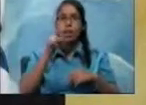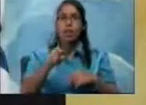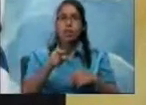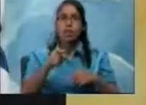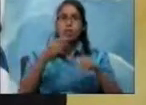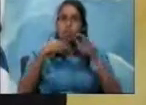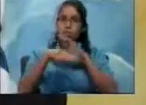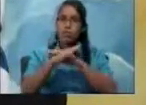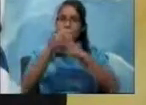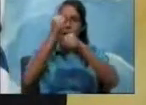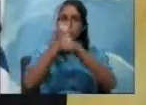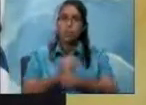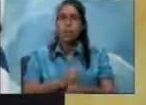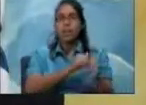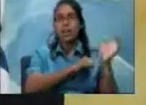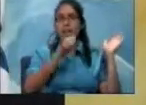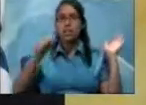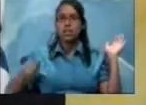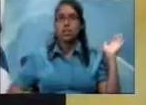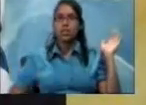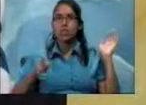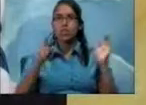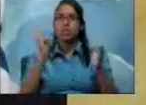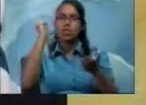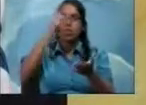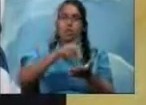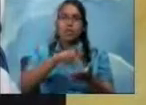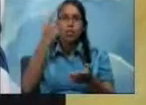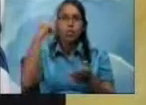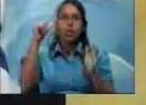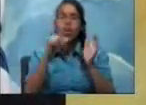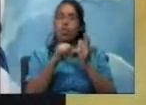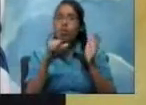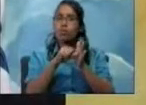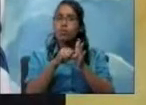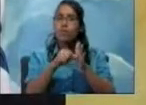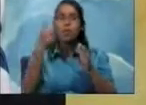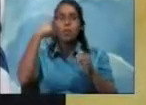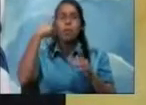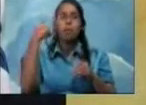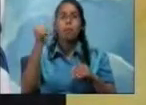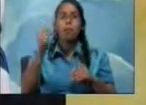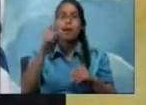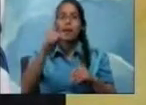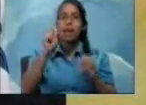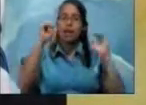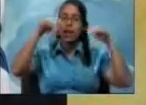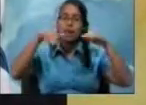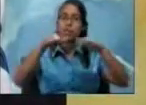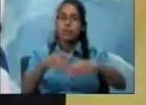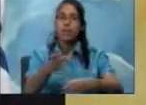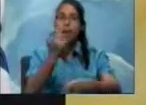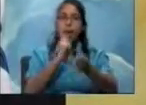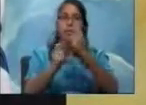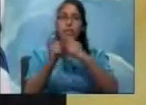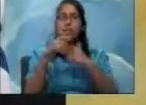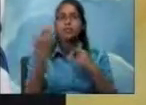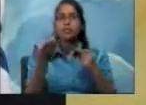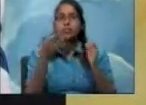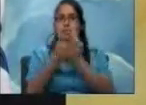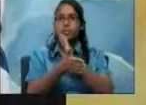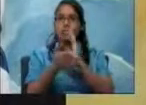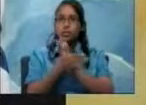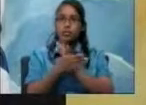mandaron a esperar al señor Jesucristo y ellos se fueron para dónde se fueron para el mar a pescar Y qué pasó